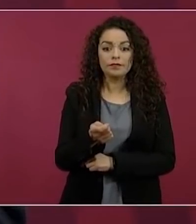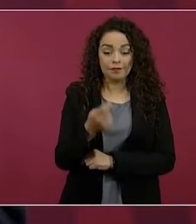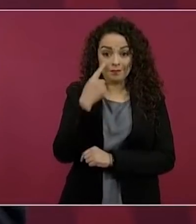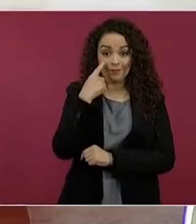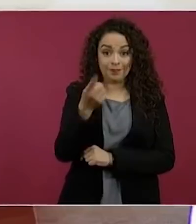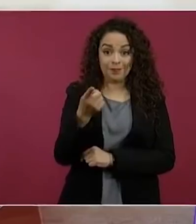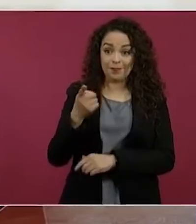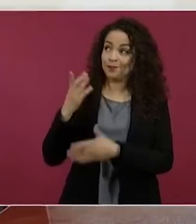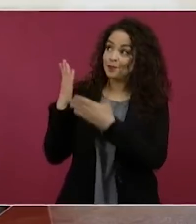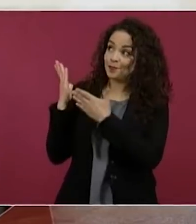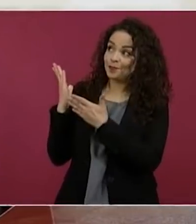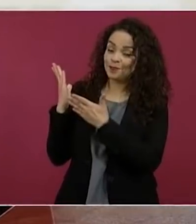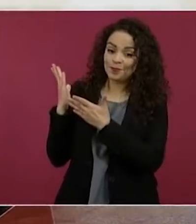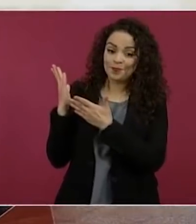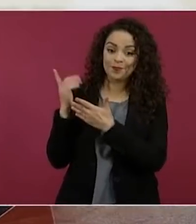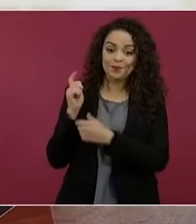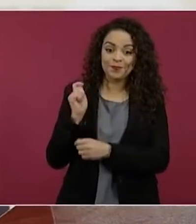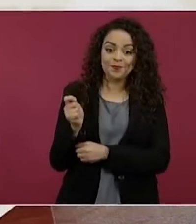que